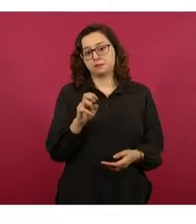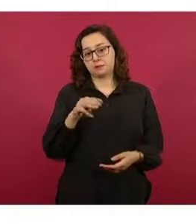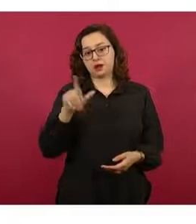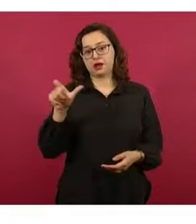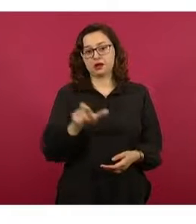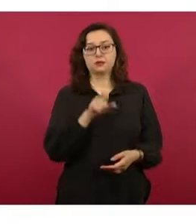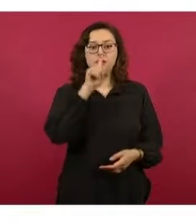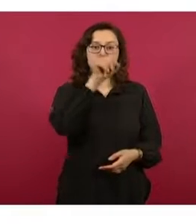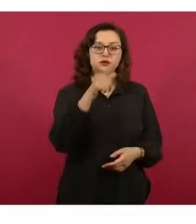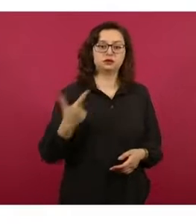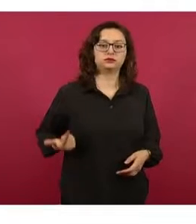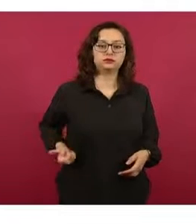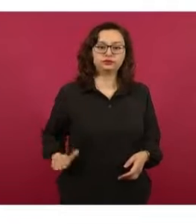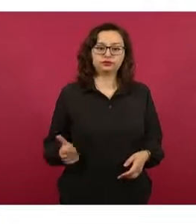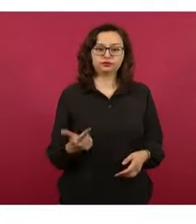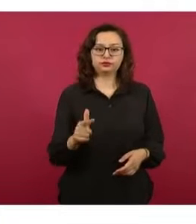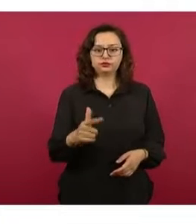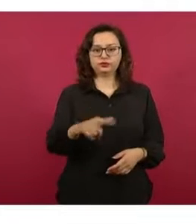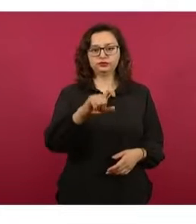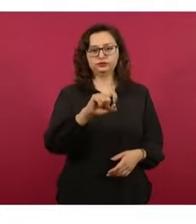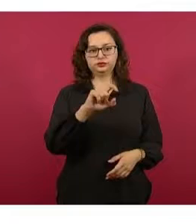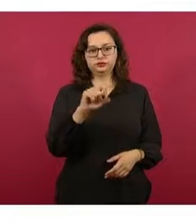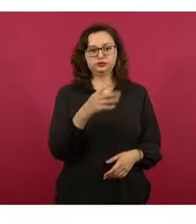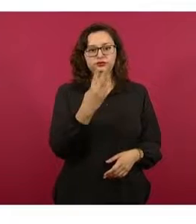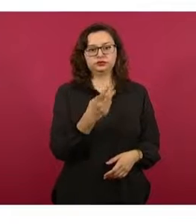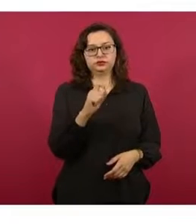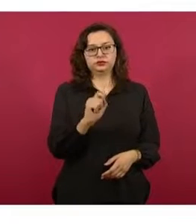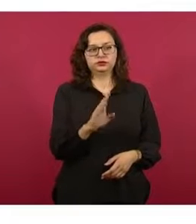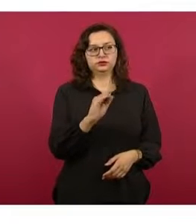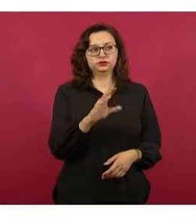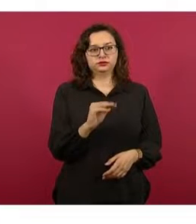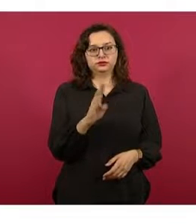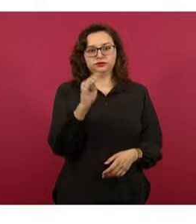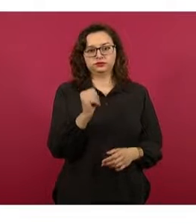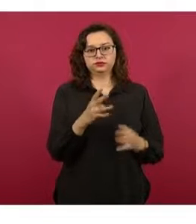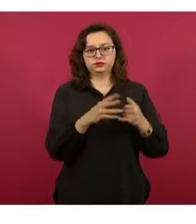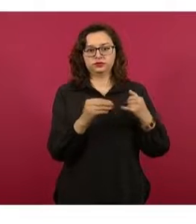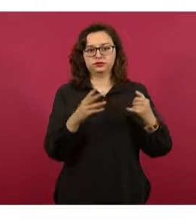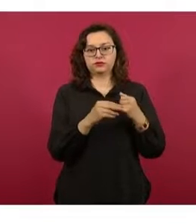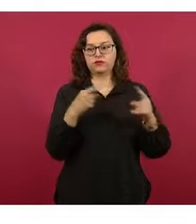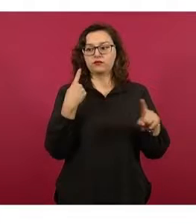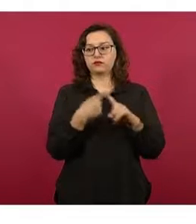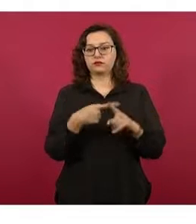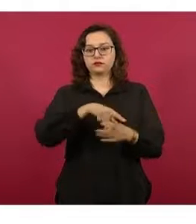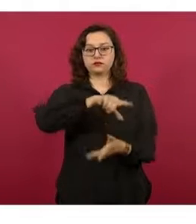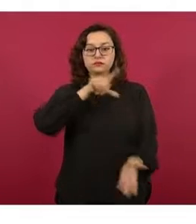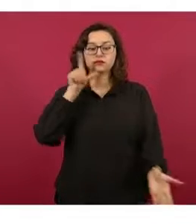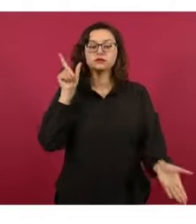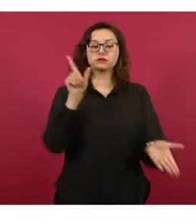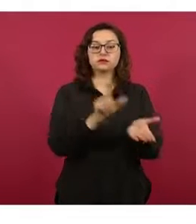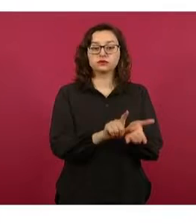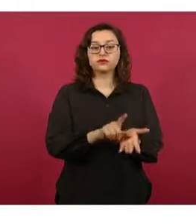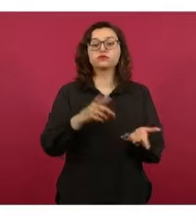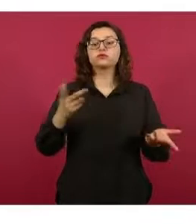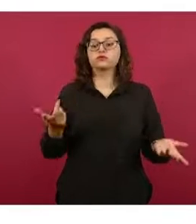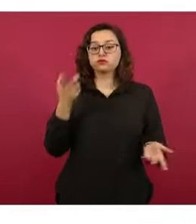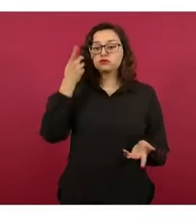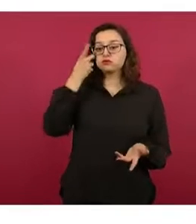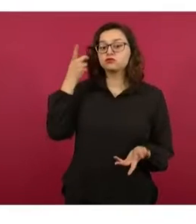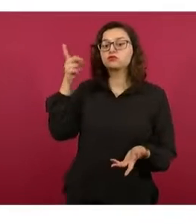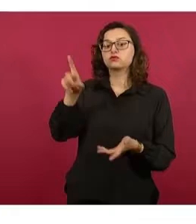de Juventino Rosas, Guanajuato, 24 pesos con 99 centavos por litro, un margen